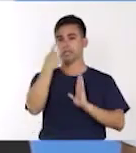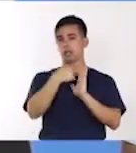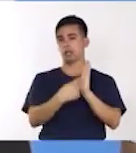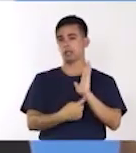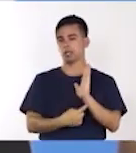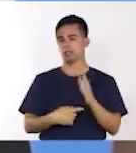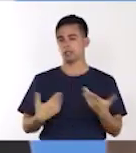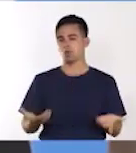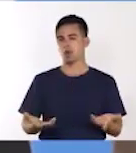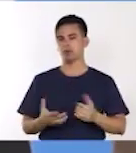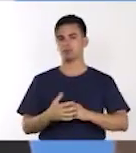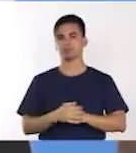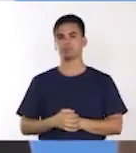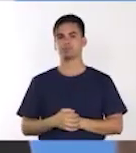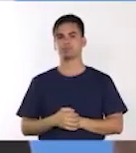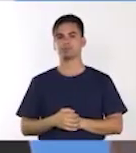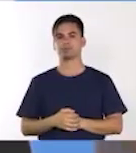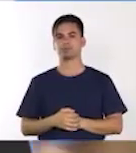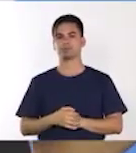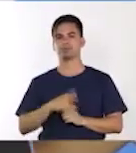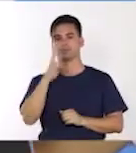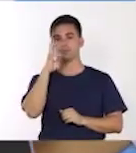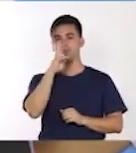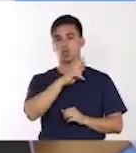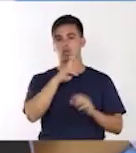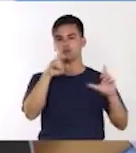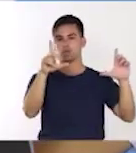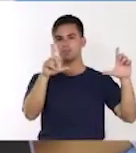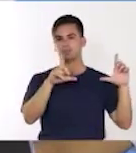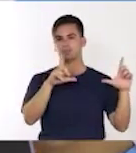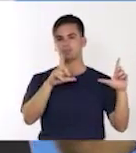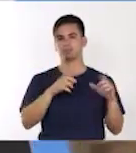principios, como que les mostramos en pantalla.